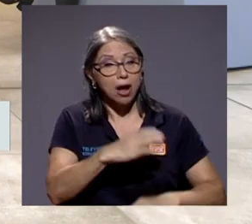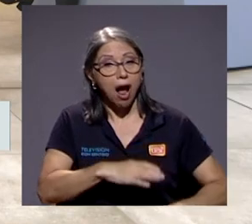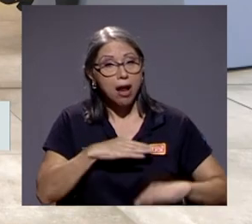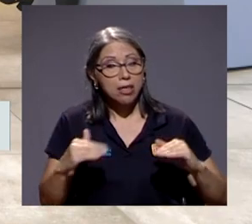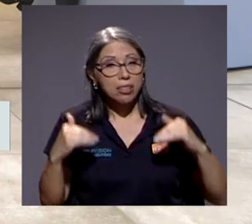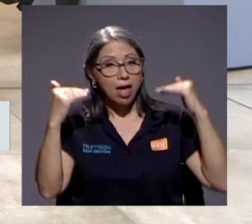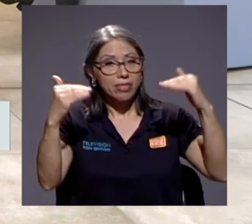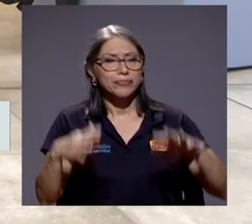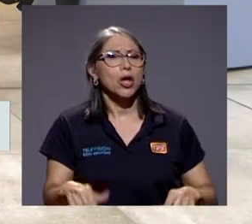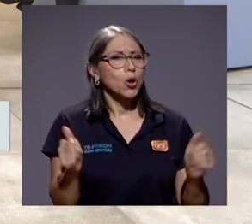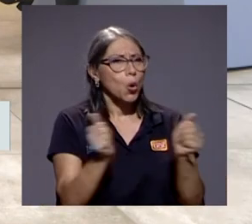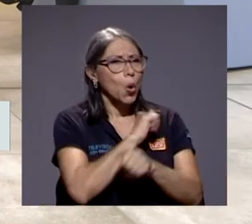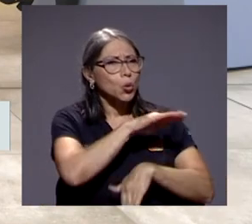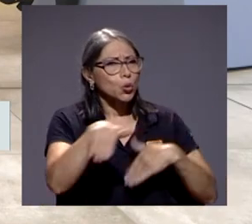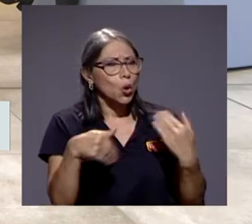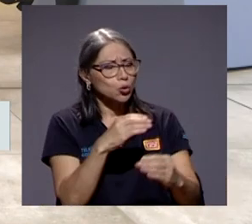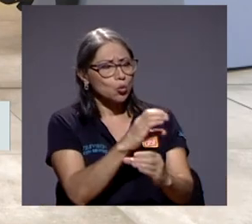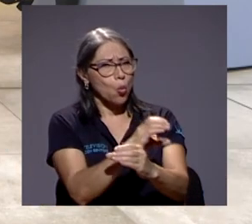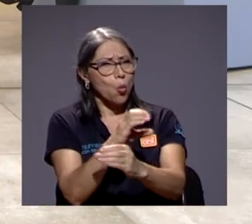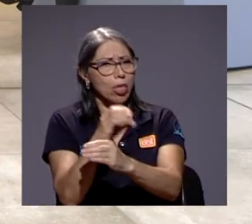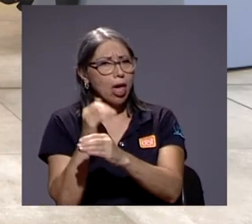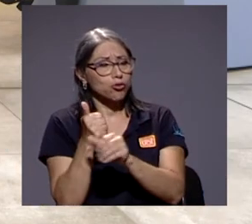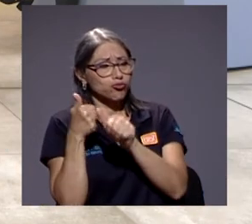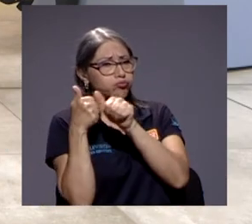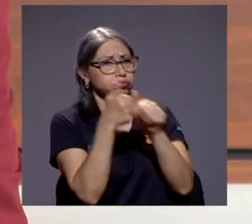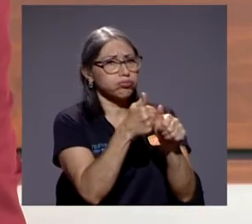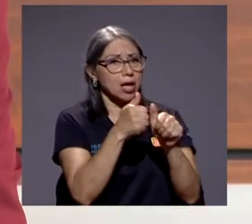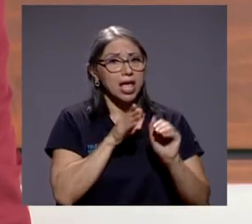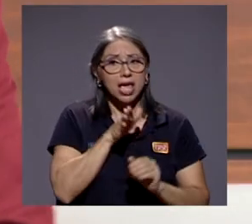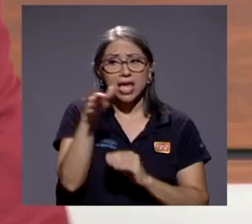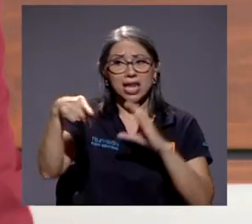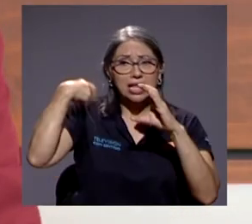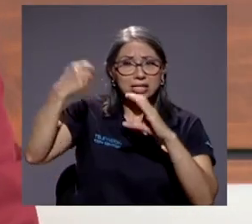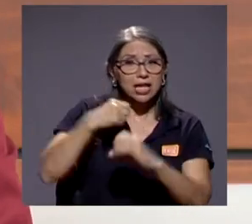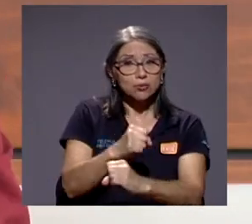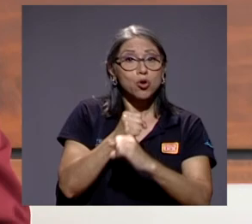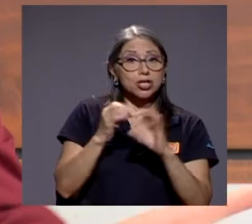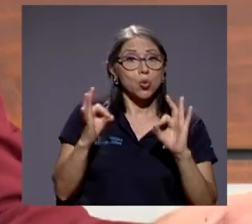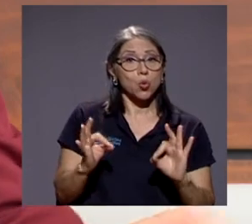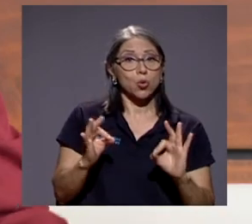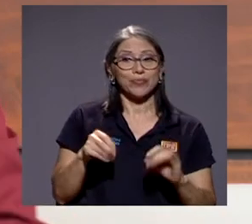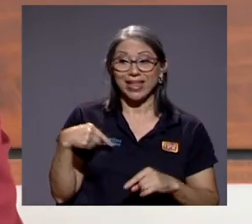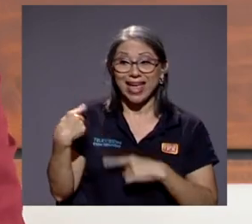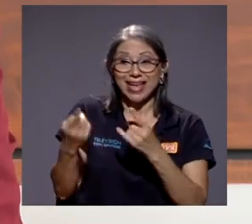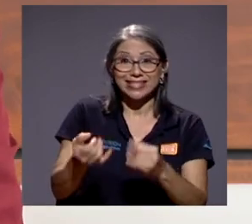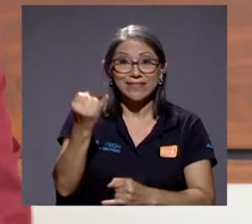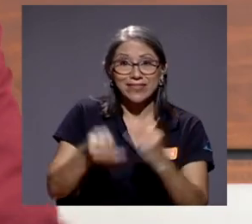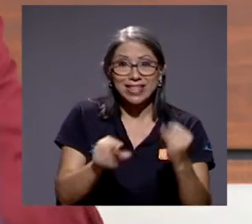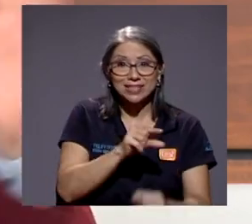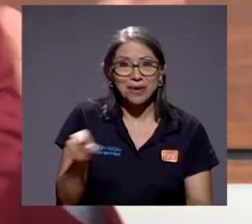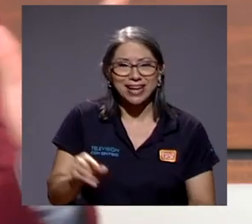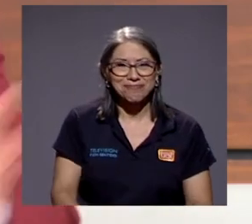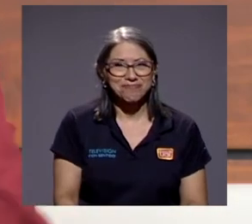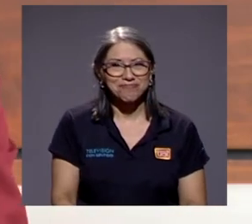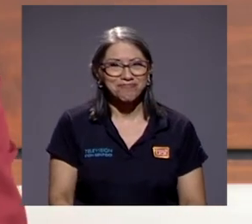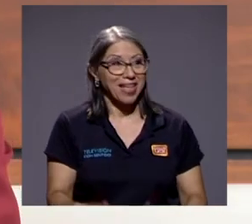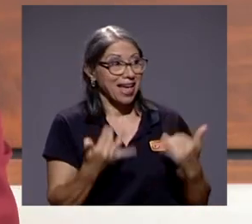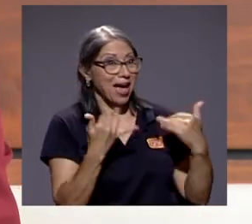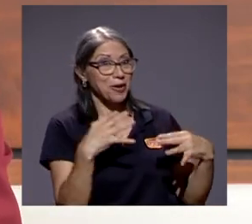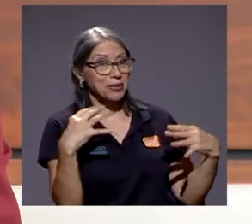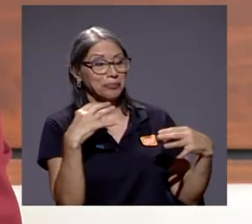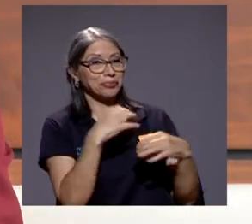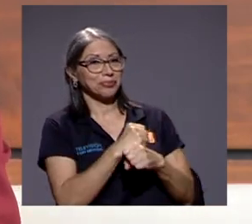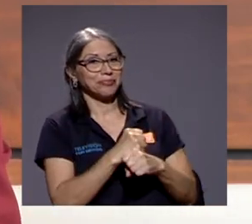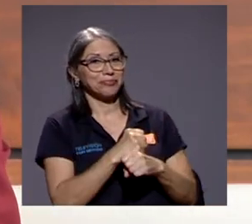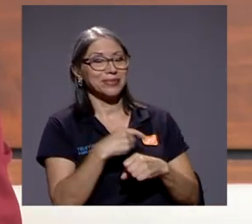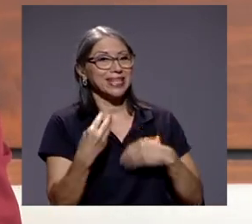los protocolos de seguridad ir al cine es muy seguro esto que este fin de semana es un minuto para hacer un cierre de